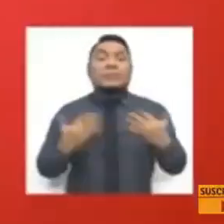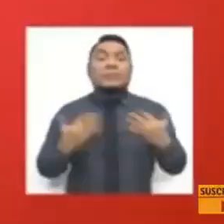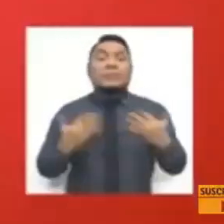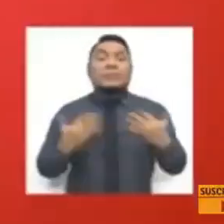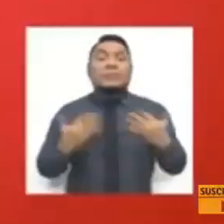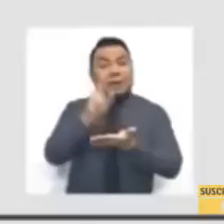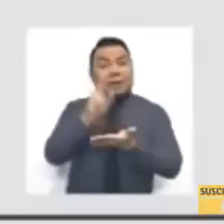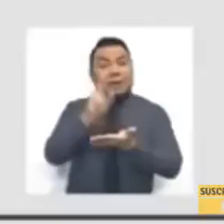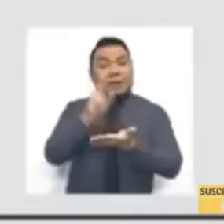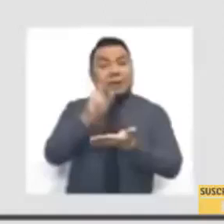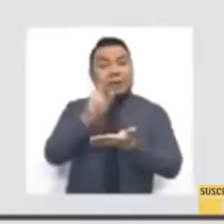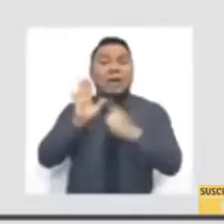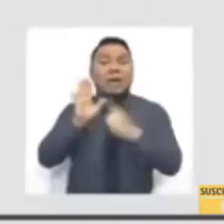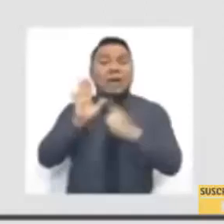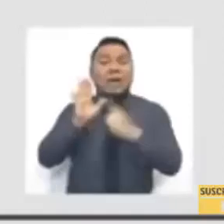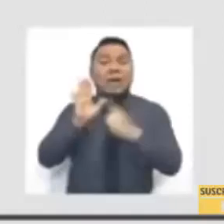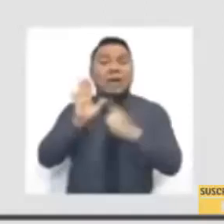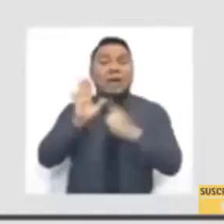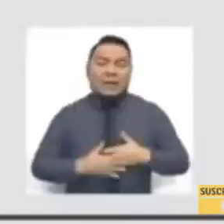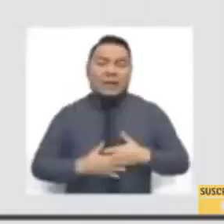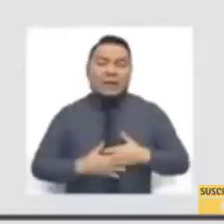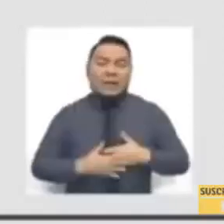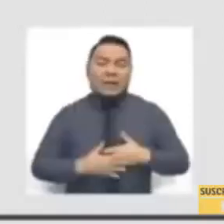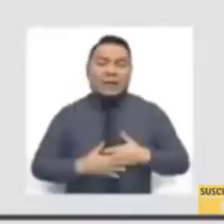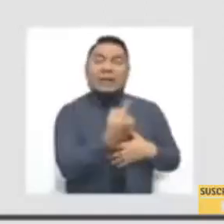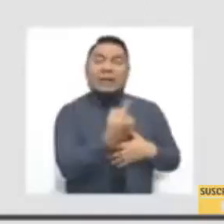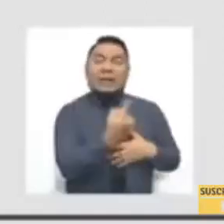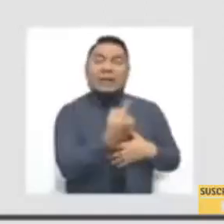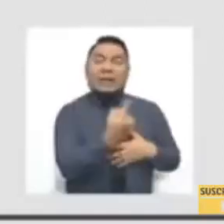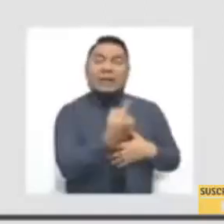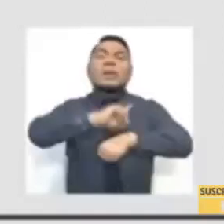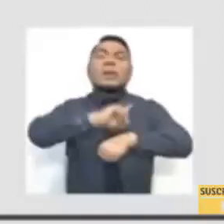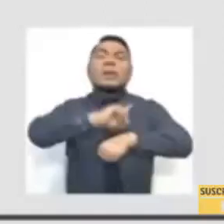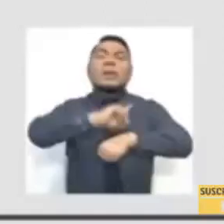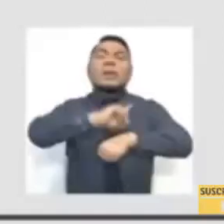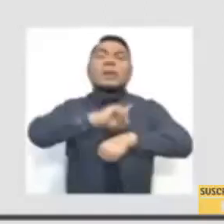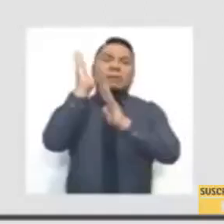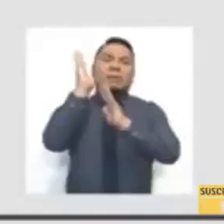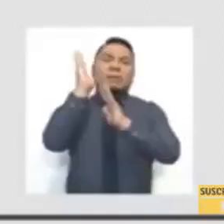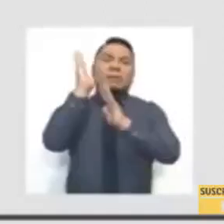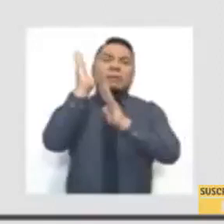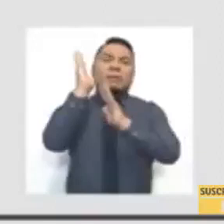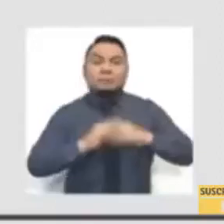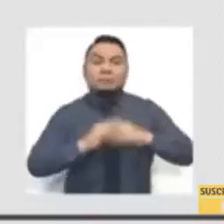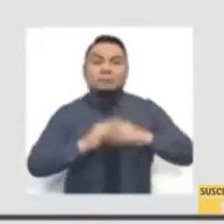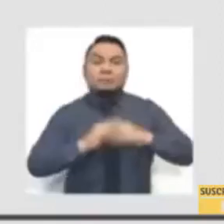tendrá un formato de presentación del tema y cada candidato tendrá 2 minutos para desarrollarlo.